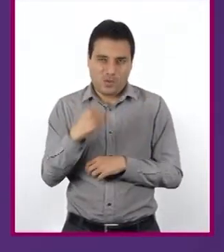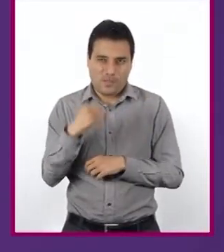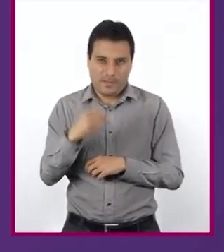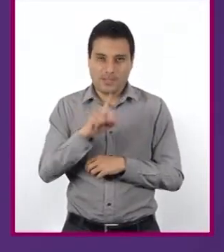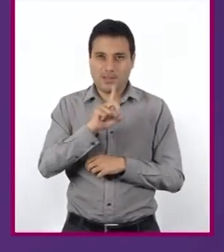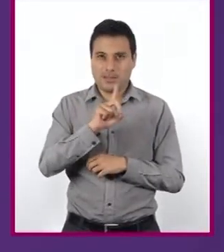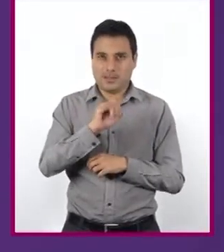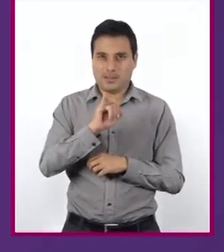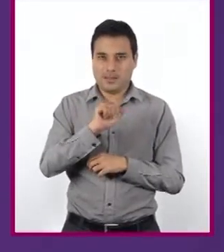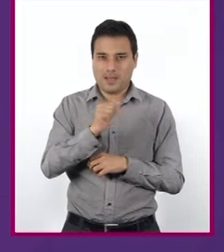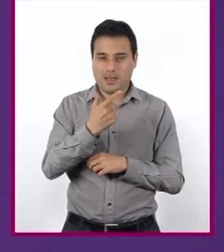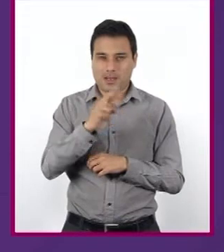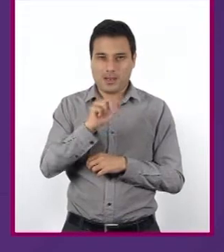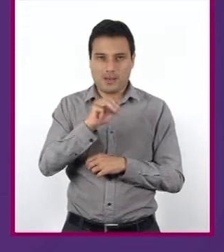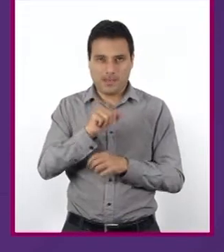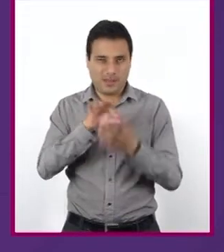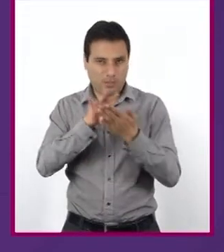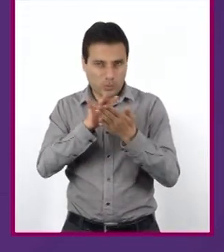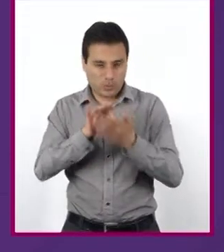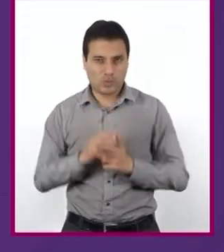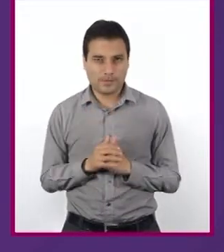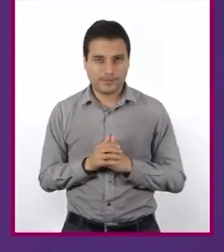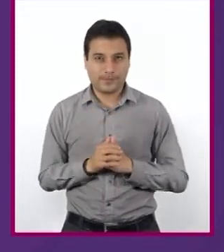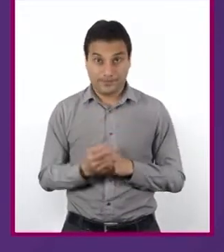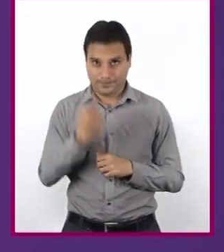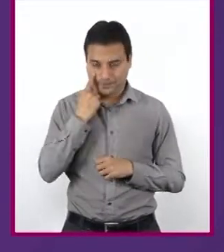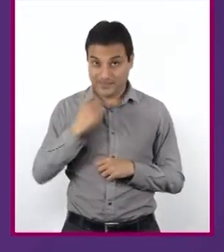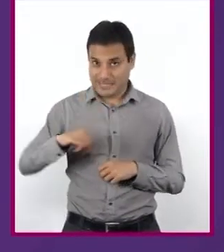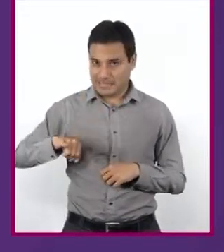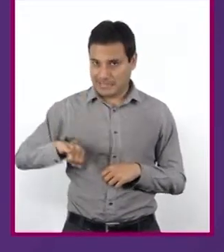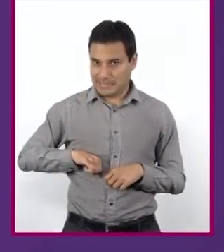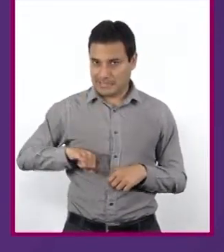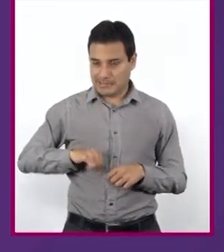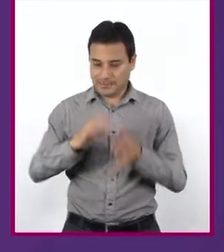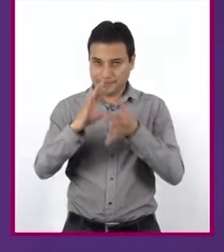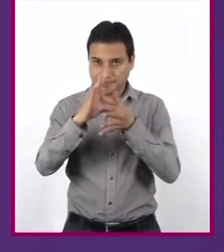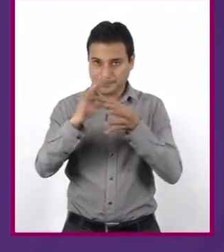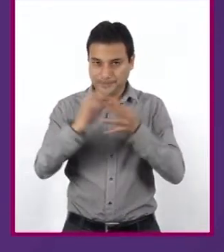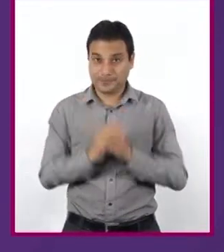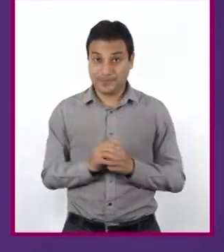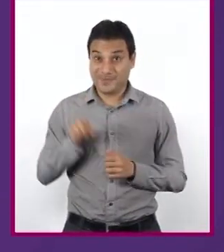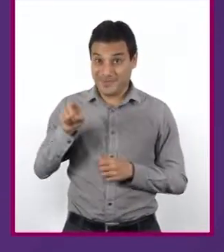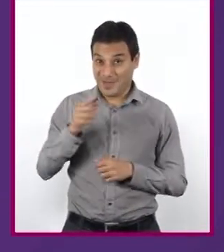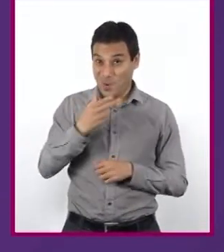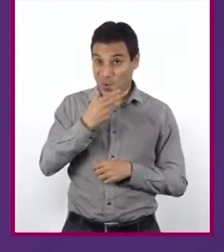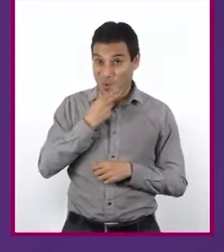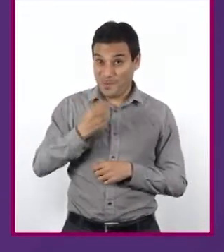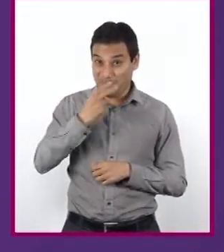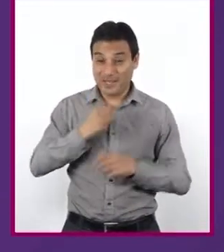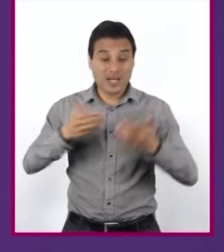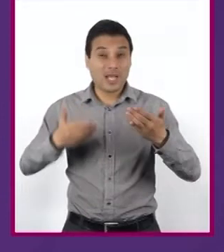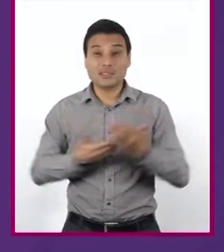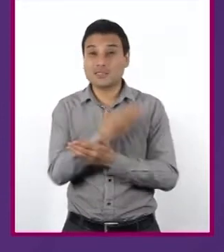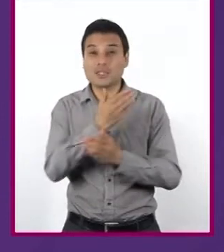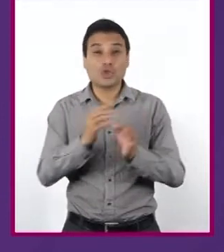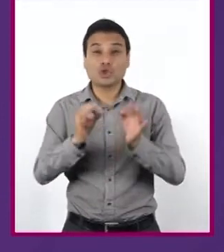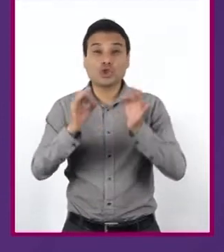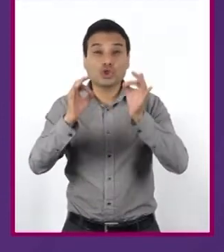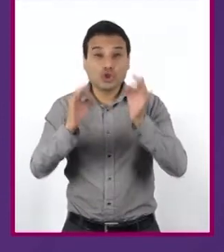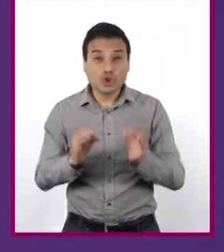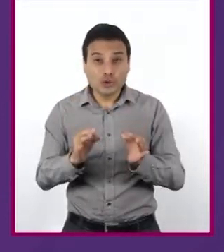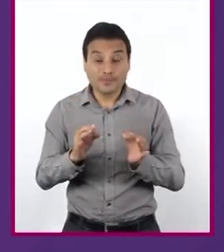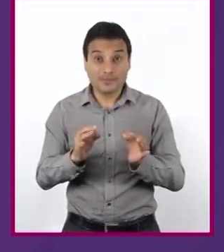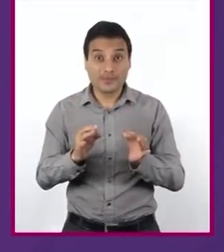¿Sabías que un dato interesante es que Gilbert Newton Lewis nació 4